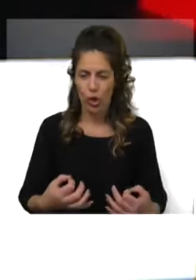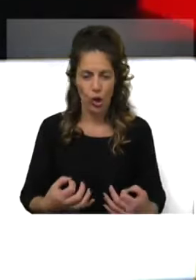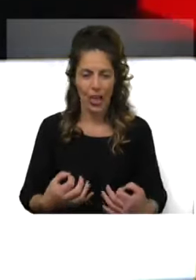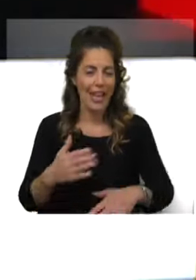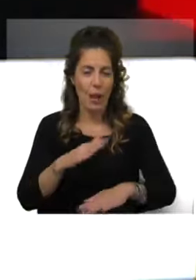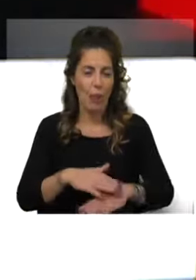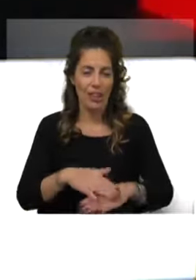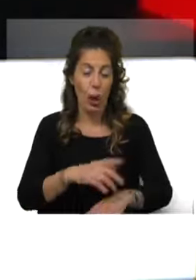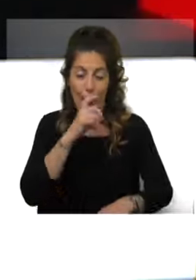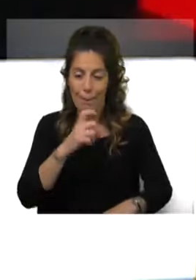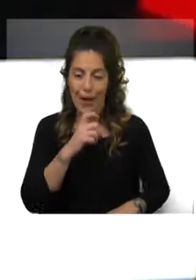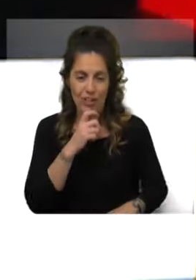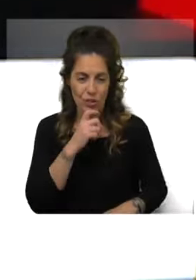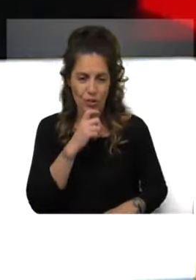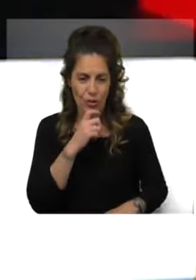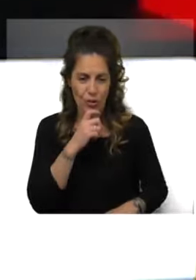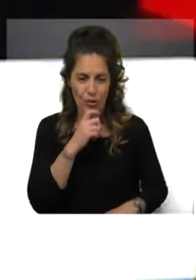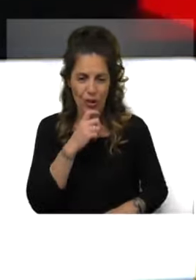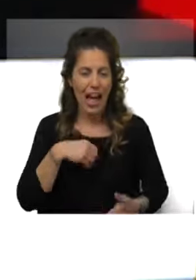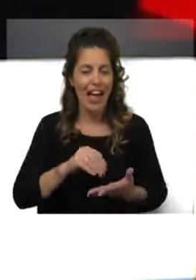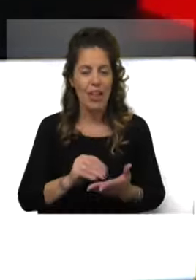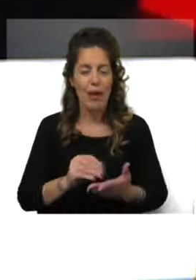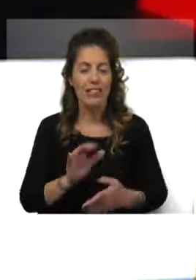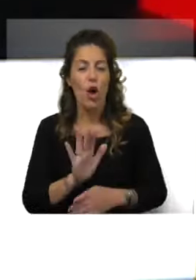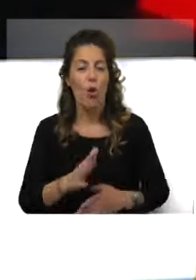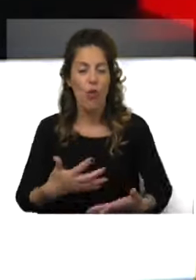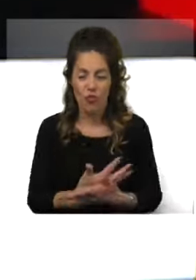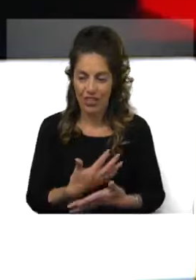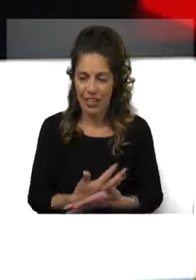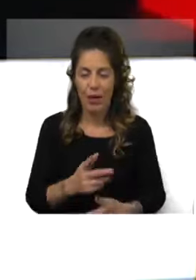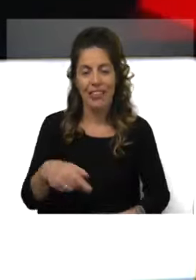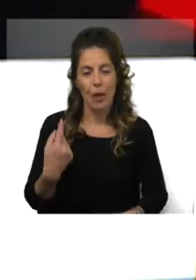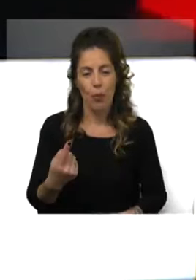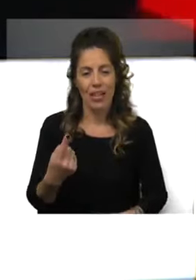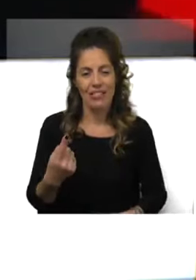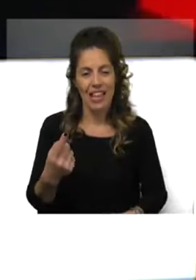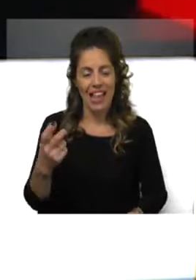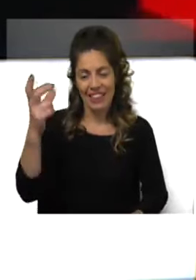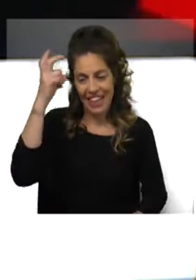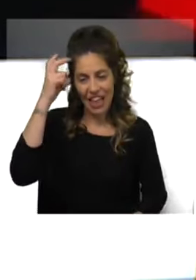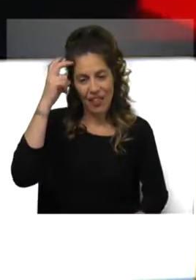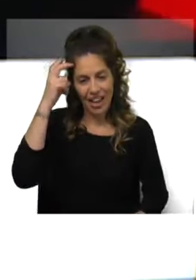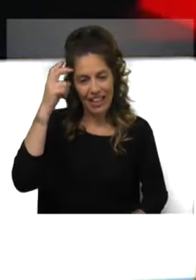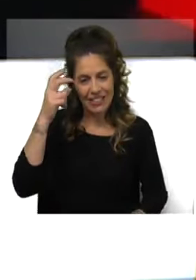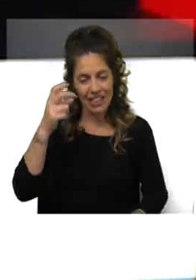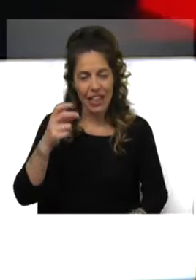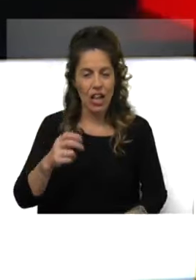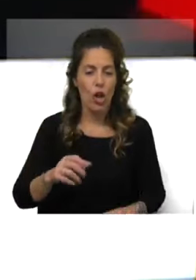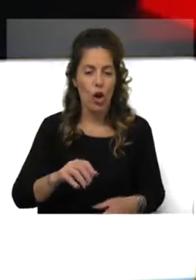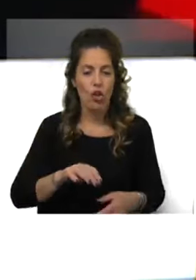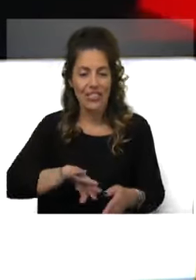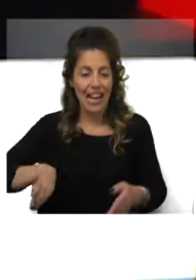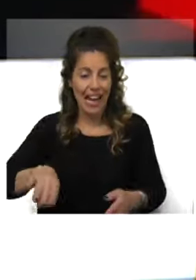en en marzo este además como víctima después de que Vázquez lo lo releva del cargo eh